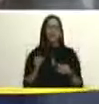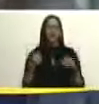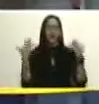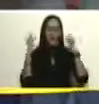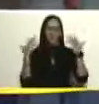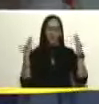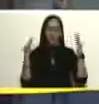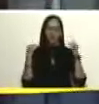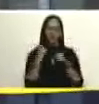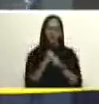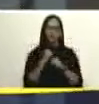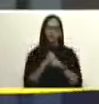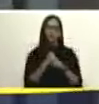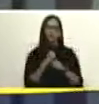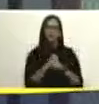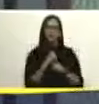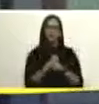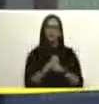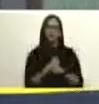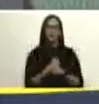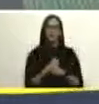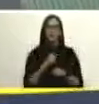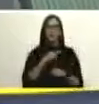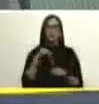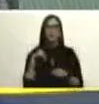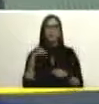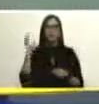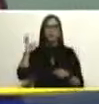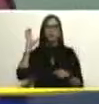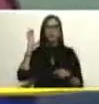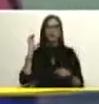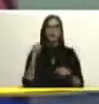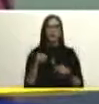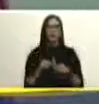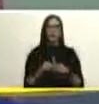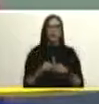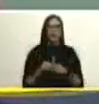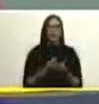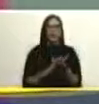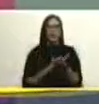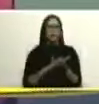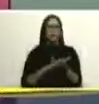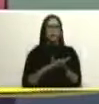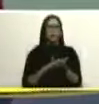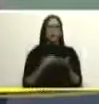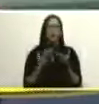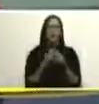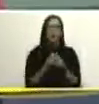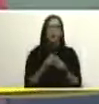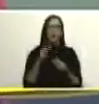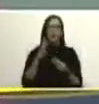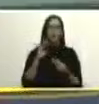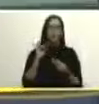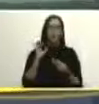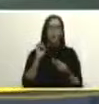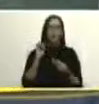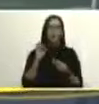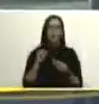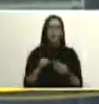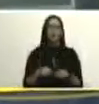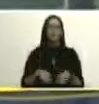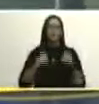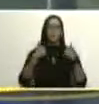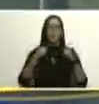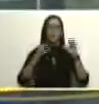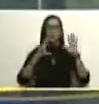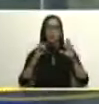gran trabajo que vienen haciendo en nuestro estado. Hemos recuperado junto a las Bricomiles más de 800